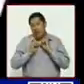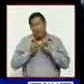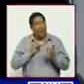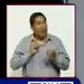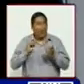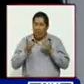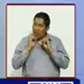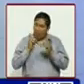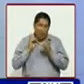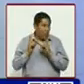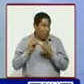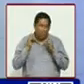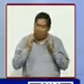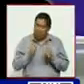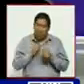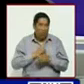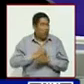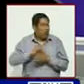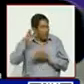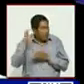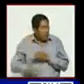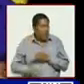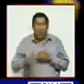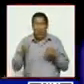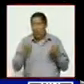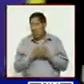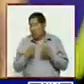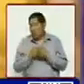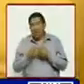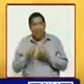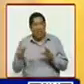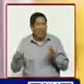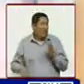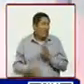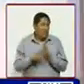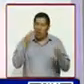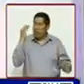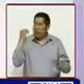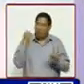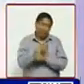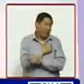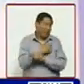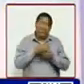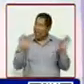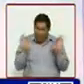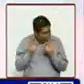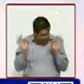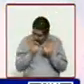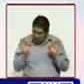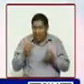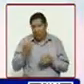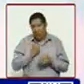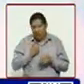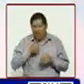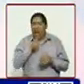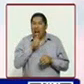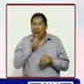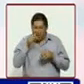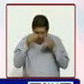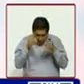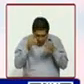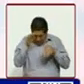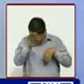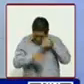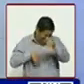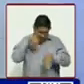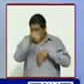haber. Completísimo, sí, claro. Sí. Además, ahí no te peleas con nadie, nadie te patea, nadie te golpea, nada, eres tú y el agua y tu